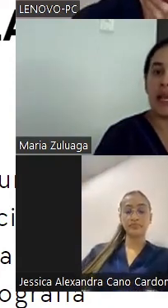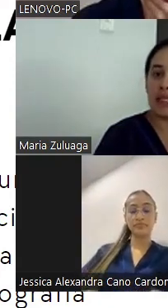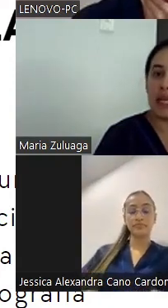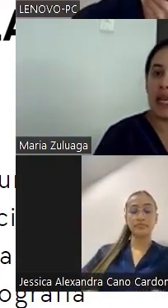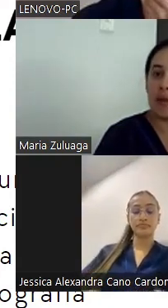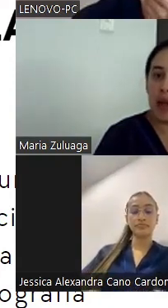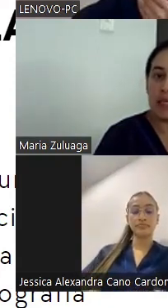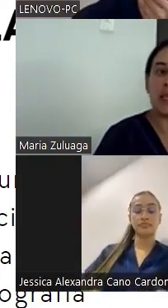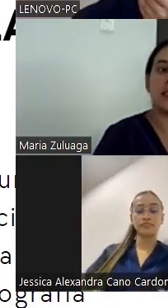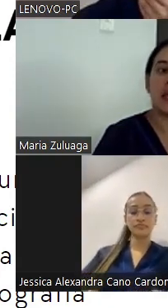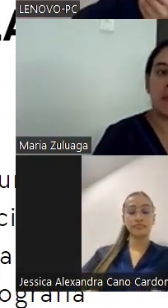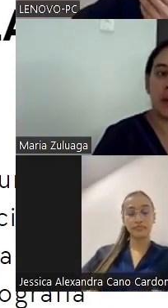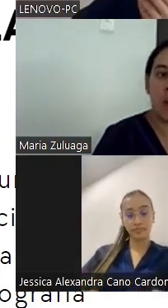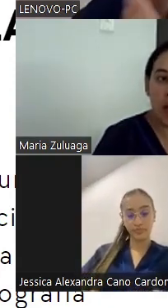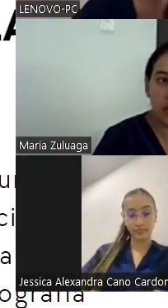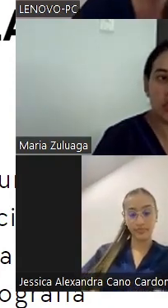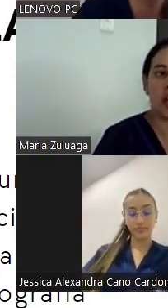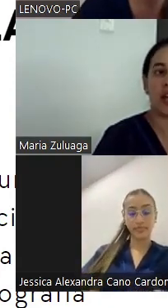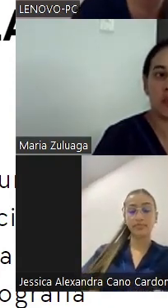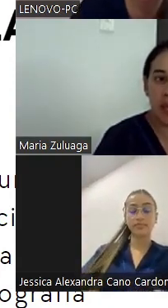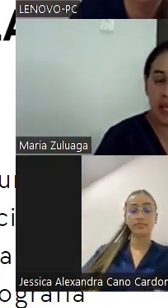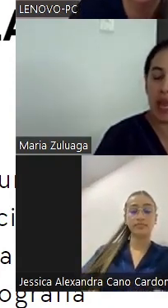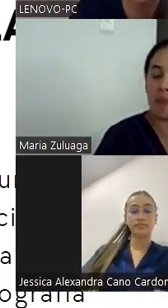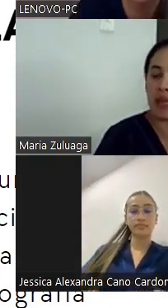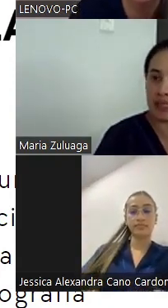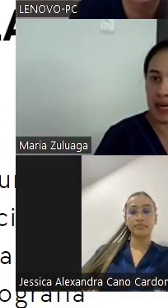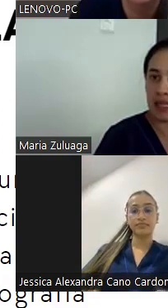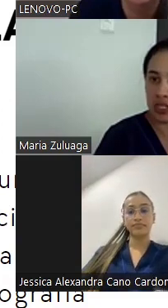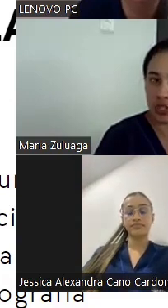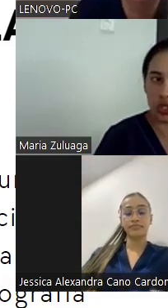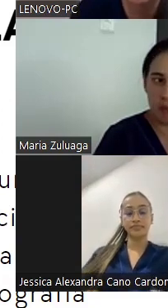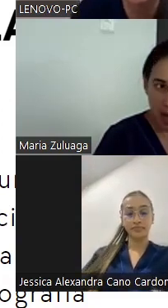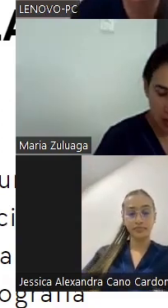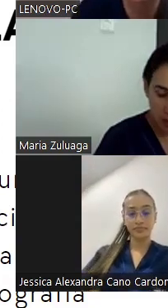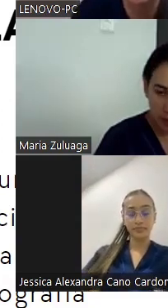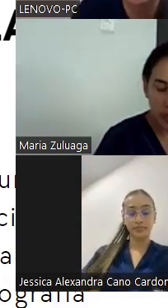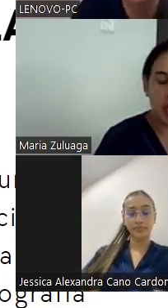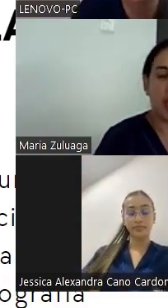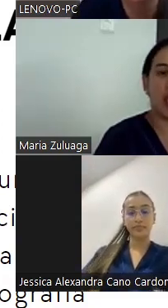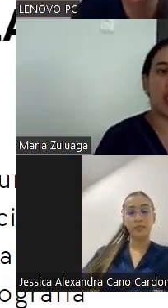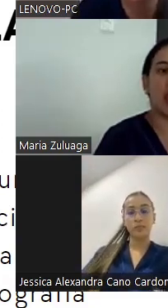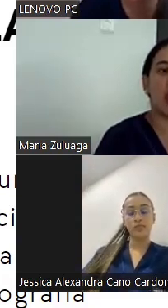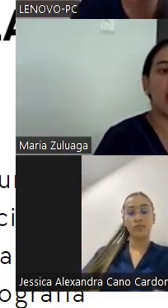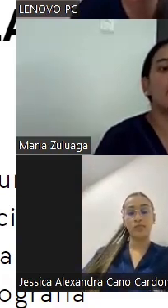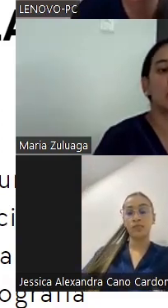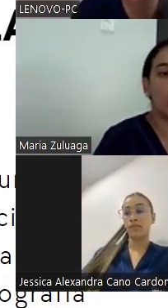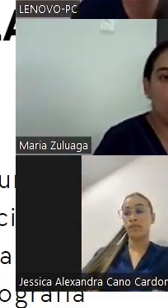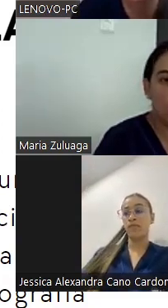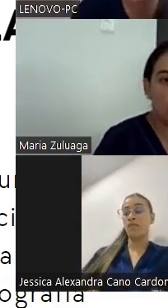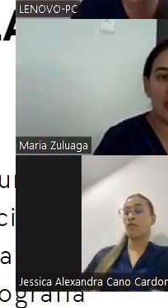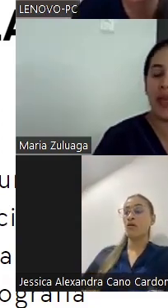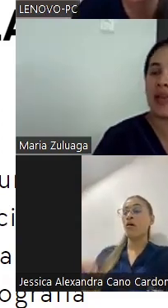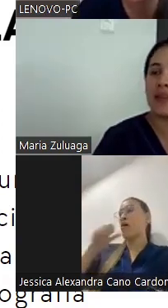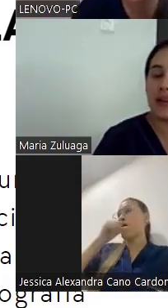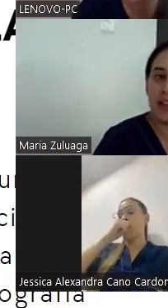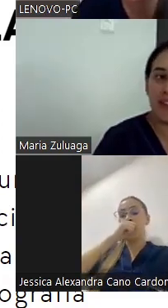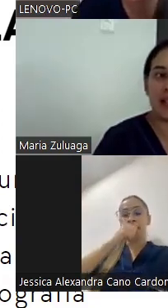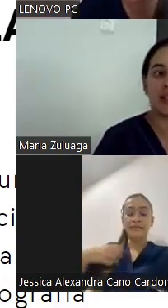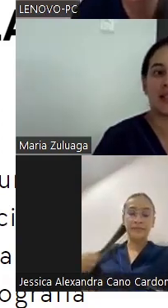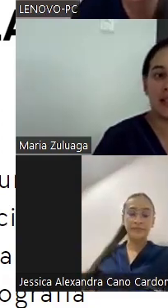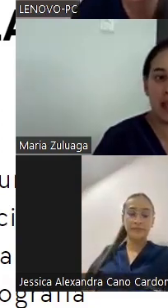se realicen en animales y siempre y cuando se respete el bienestar de dichos animales. El protocolo debe